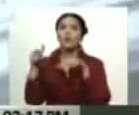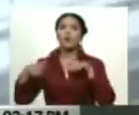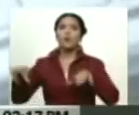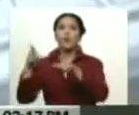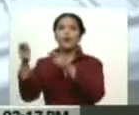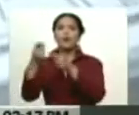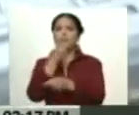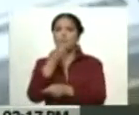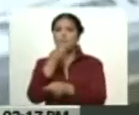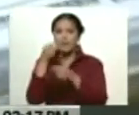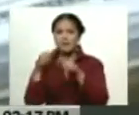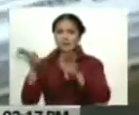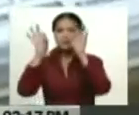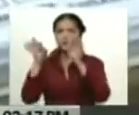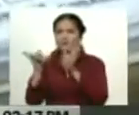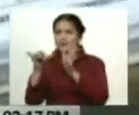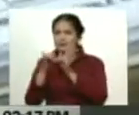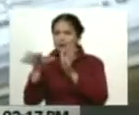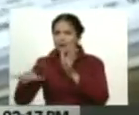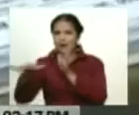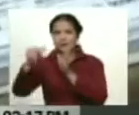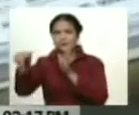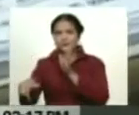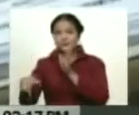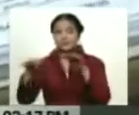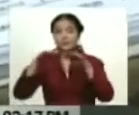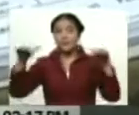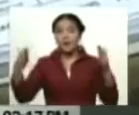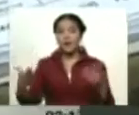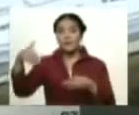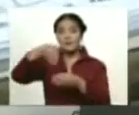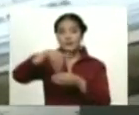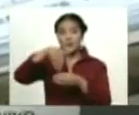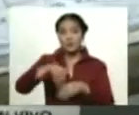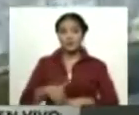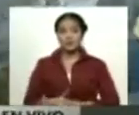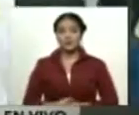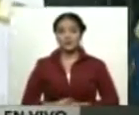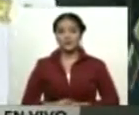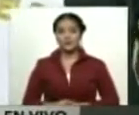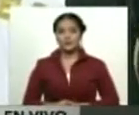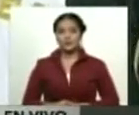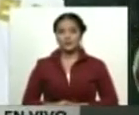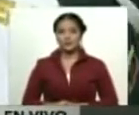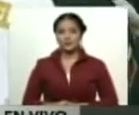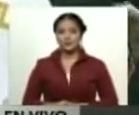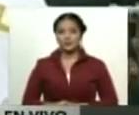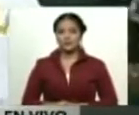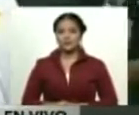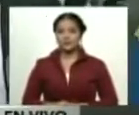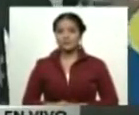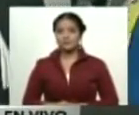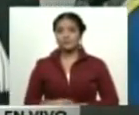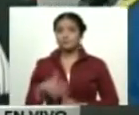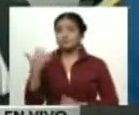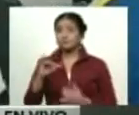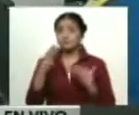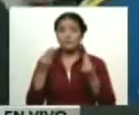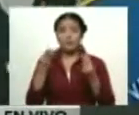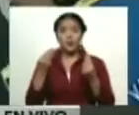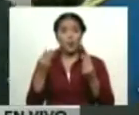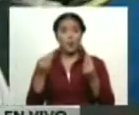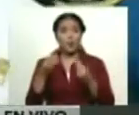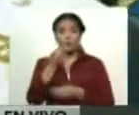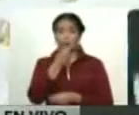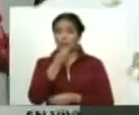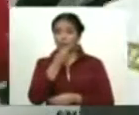sido habilitado a muy pocos metros de la mesa de votación, donde hay una gran cantidad de medios nacionales